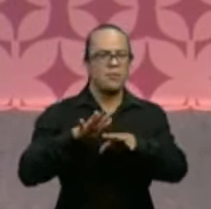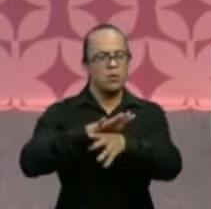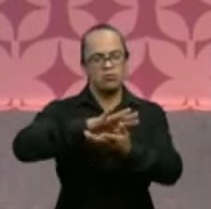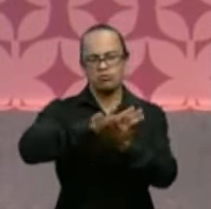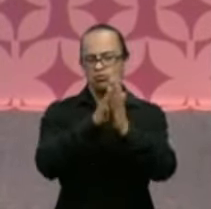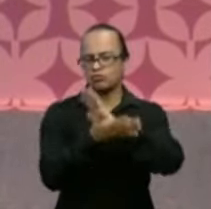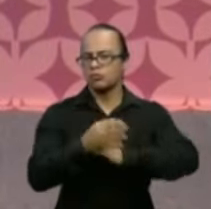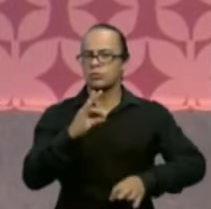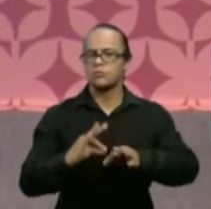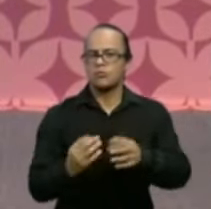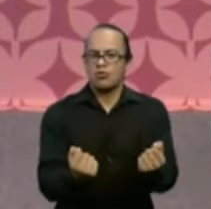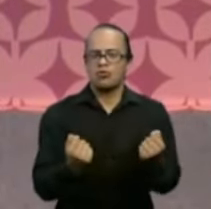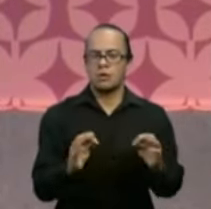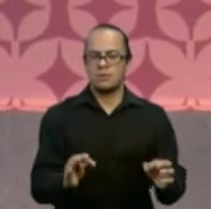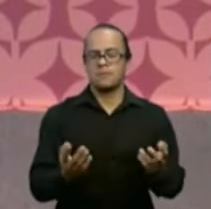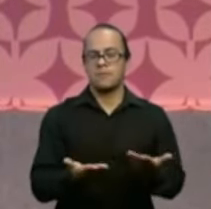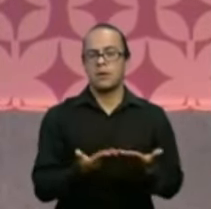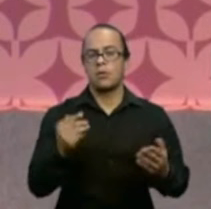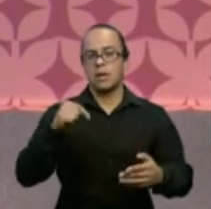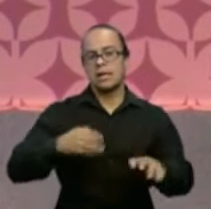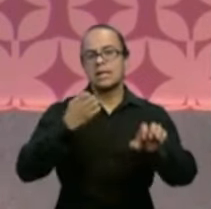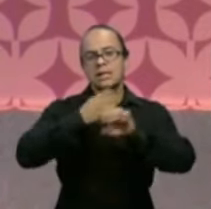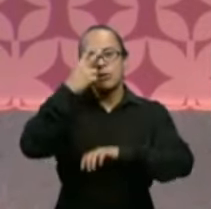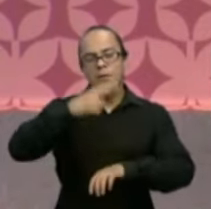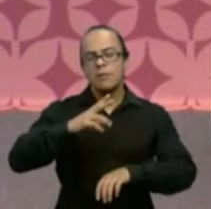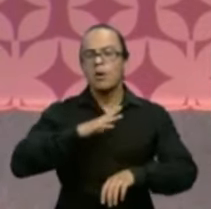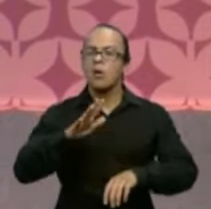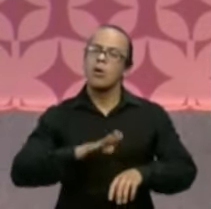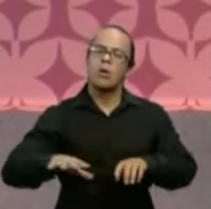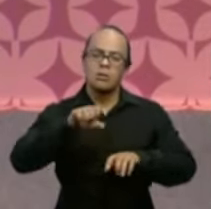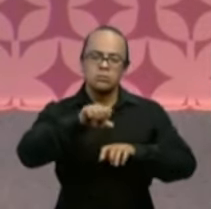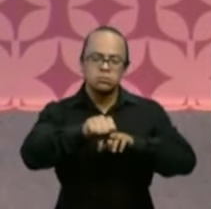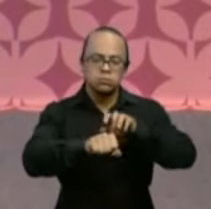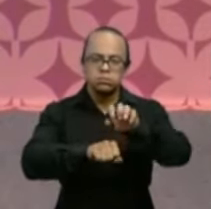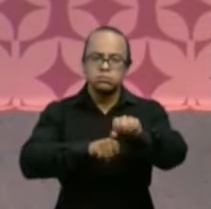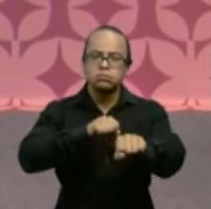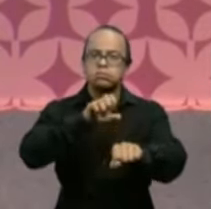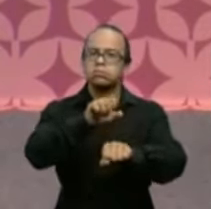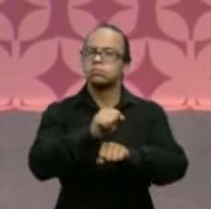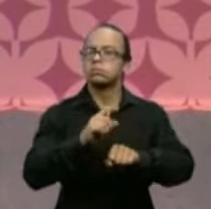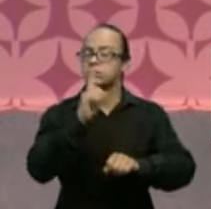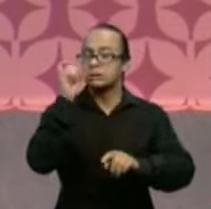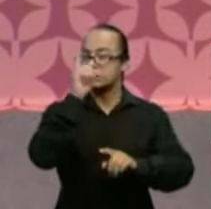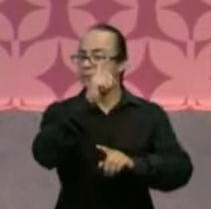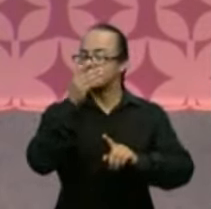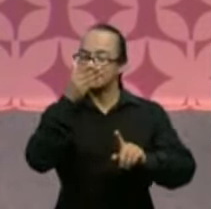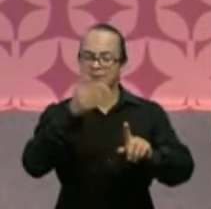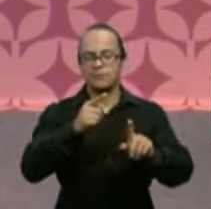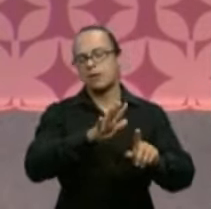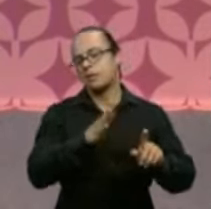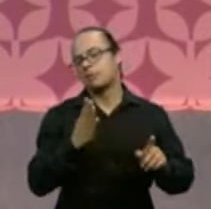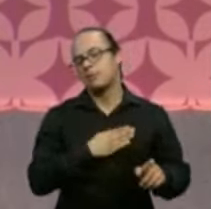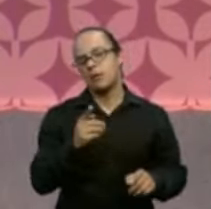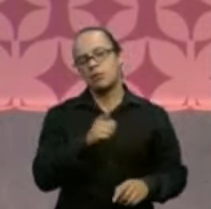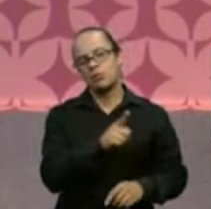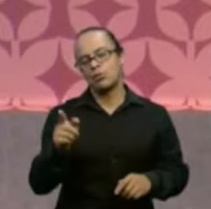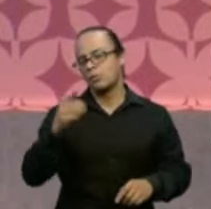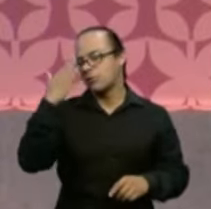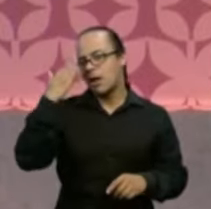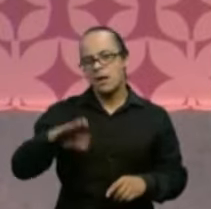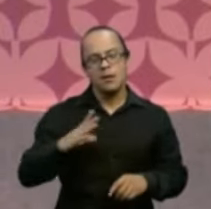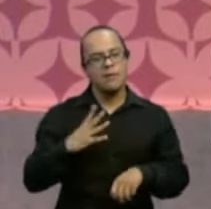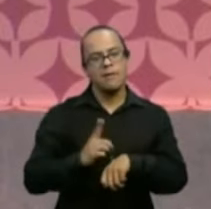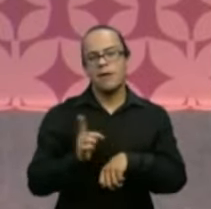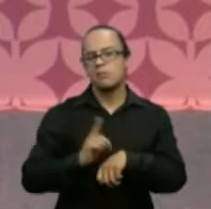consolidarla. El Estado de México está lleno de retos y desafíos. ¿Qué les puedo yo contar a ustedes si ustedes lo viven a